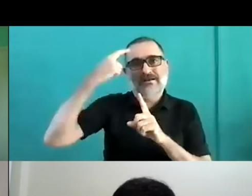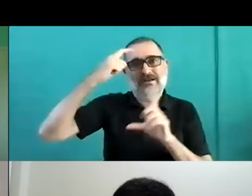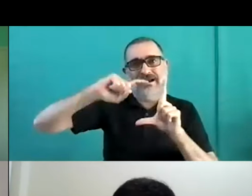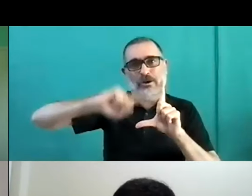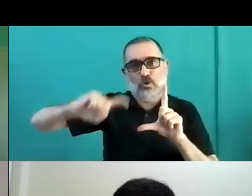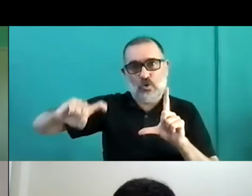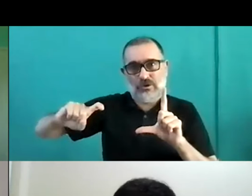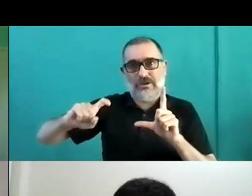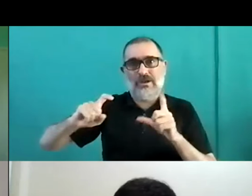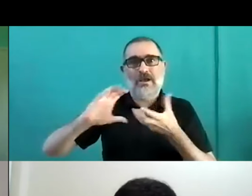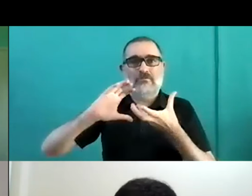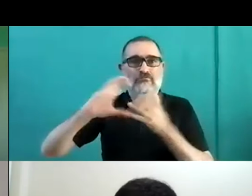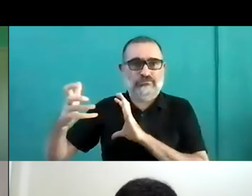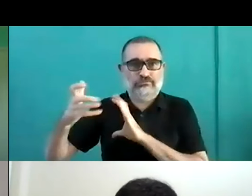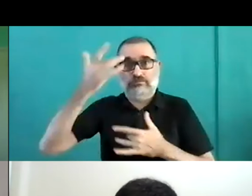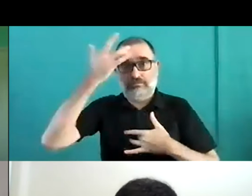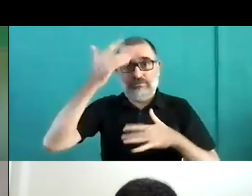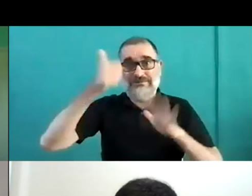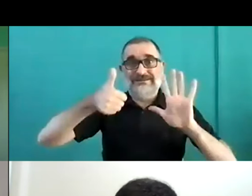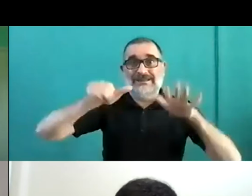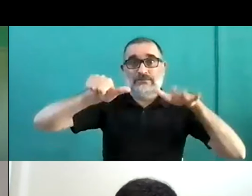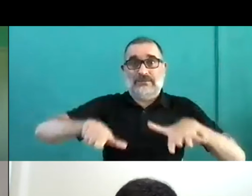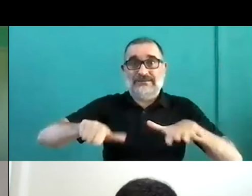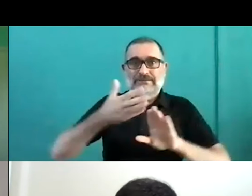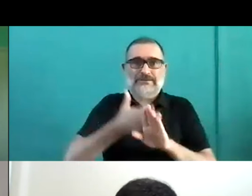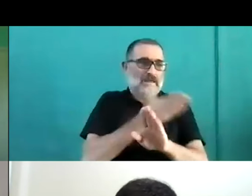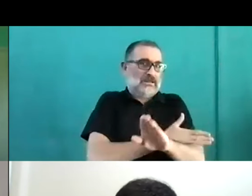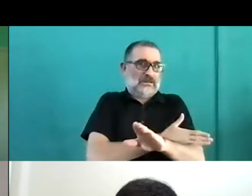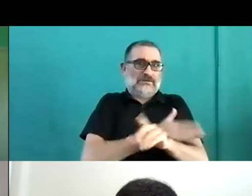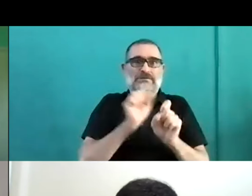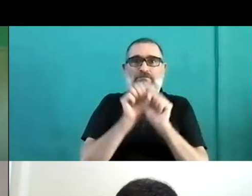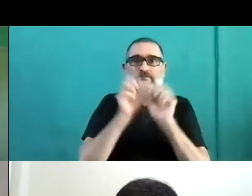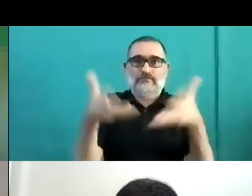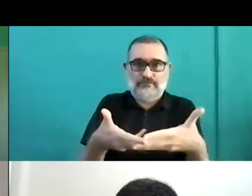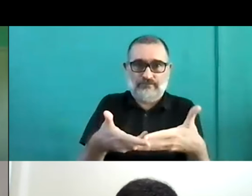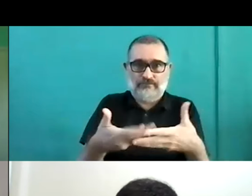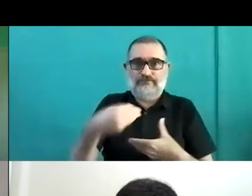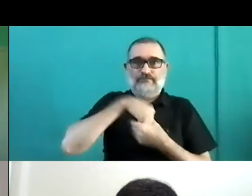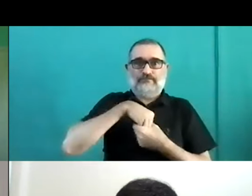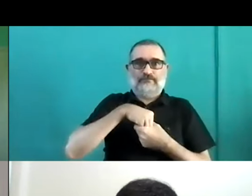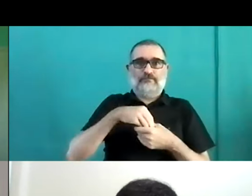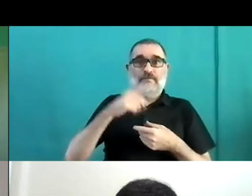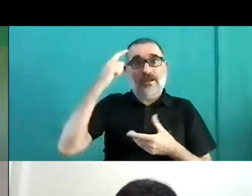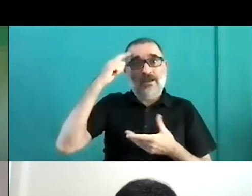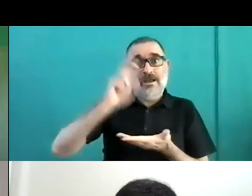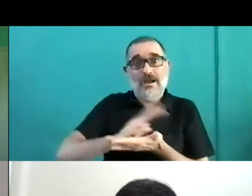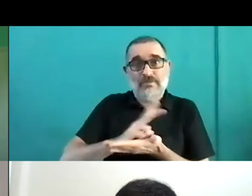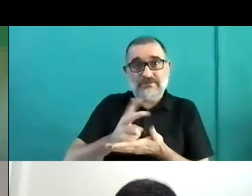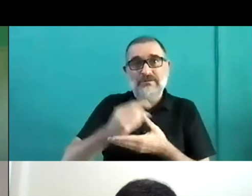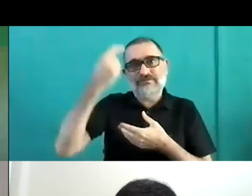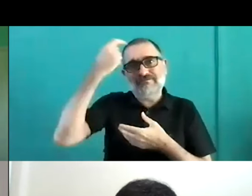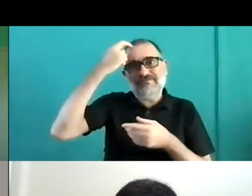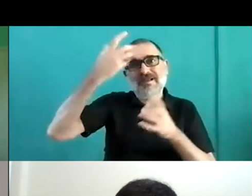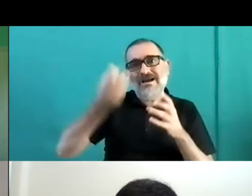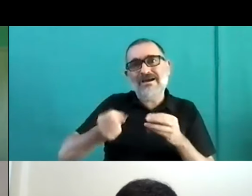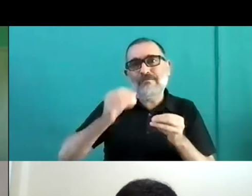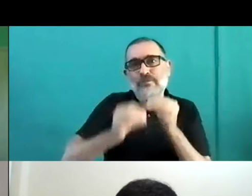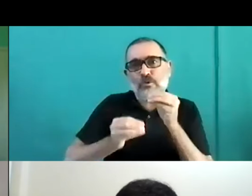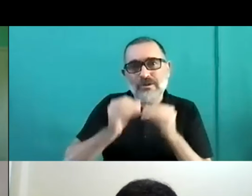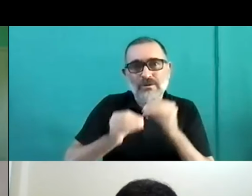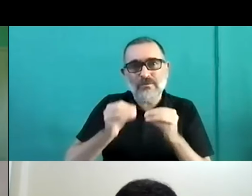a profundas inequidades. Casi el 80% de las personas con epilepsia vive en países de